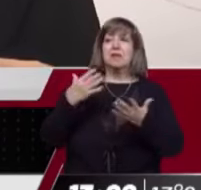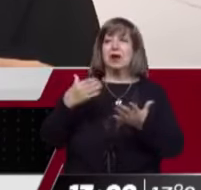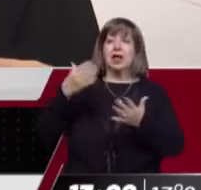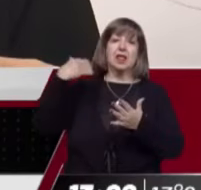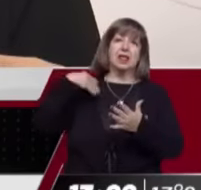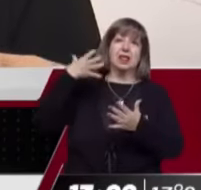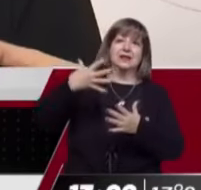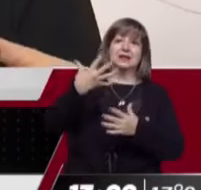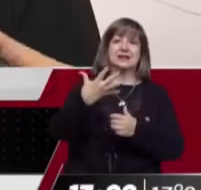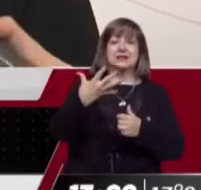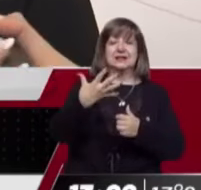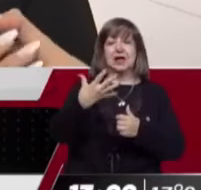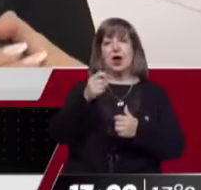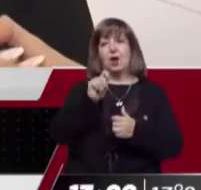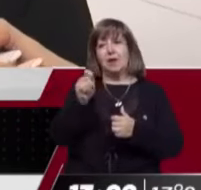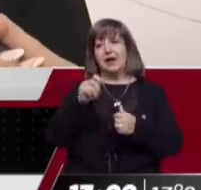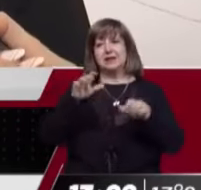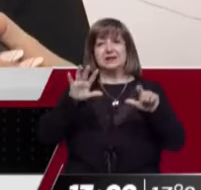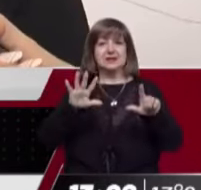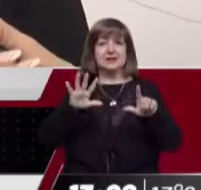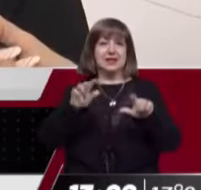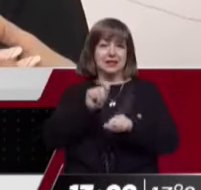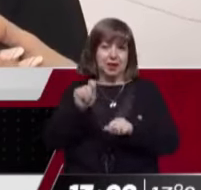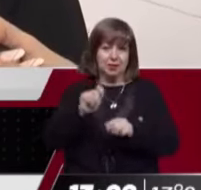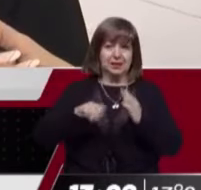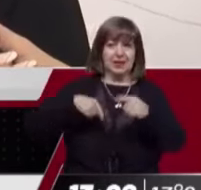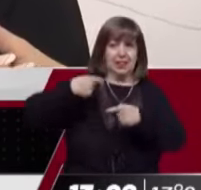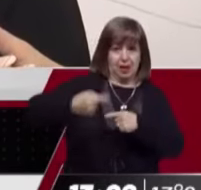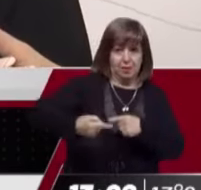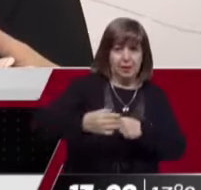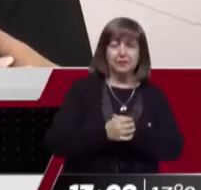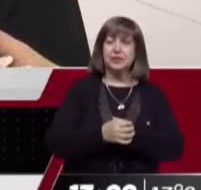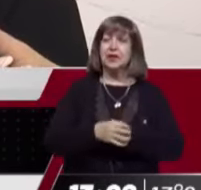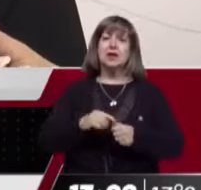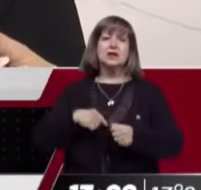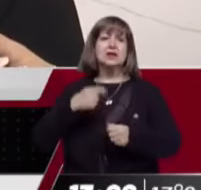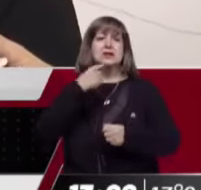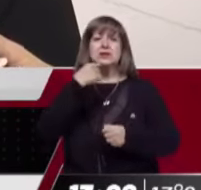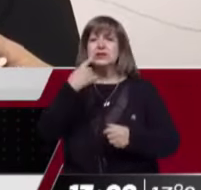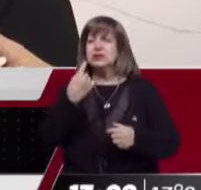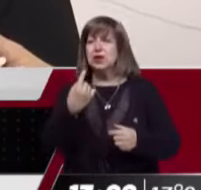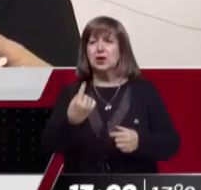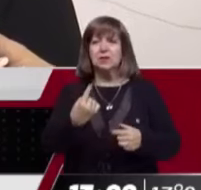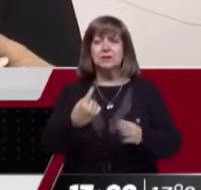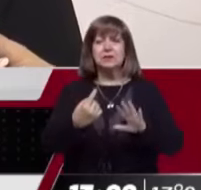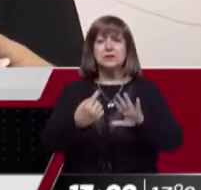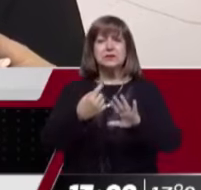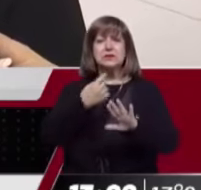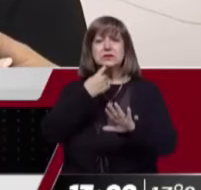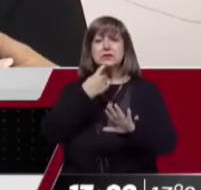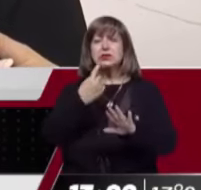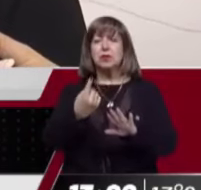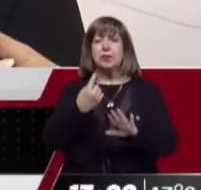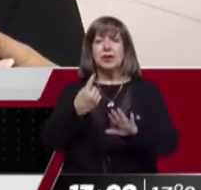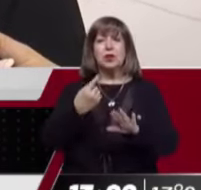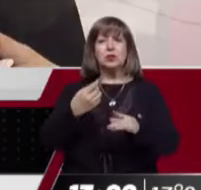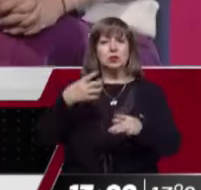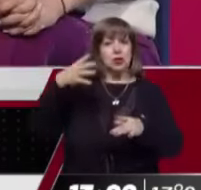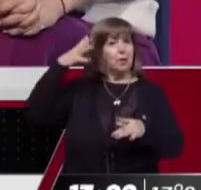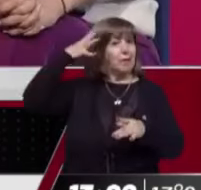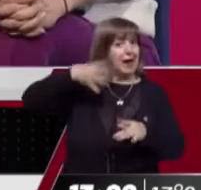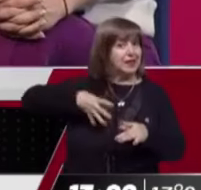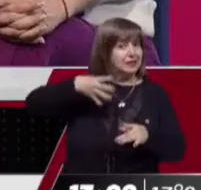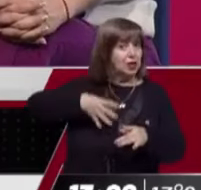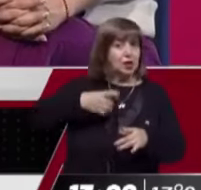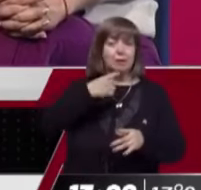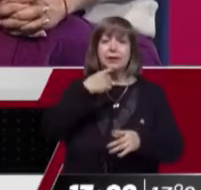meses detenido. Sí, chicas, los escucha. ¿A qué se refiere con fin ganancial, hola, ¿qué doctor? Tal? Buen día. ¿Cómo le va? ¿Cómo le va?